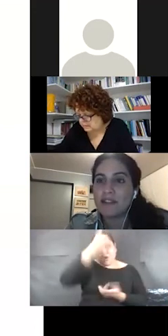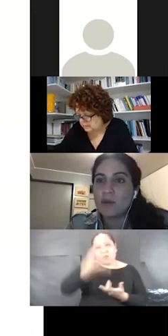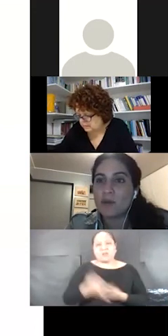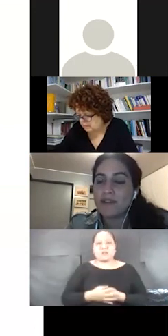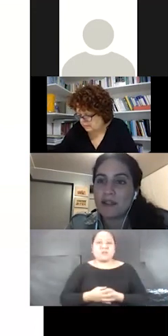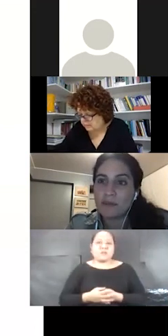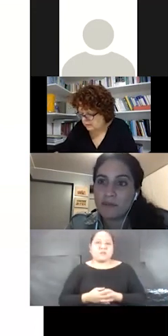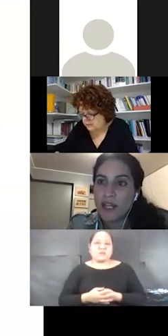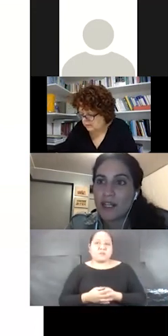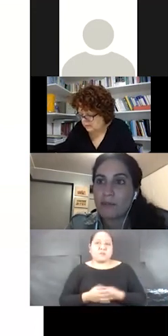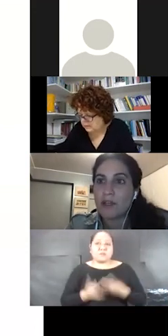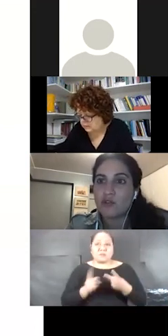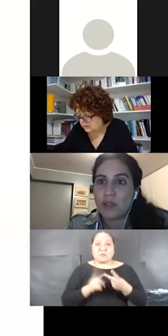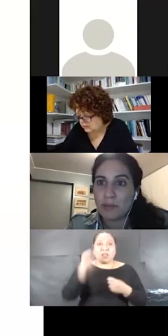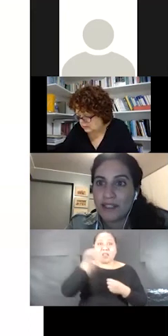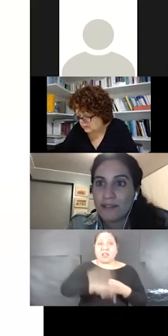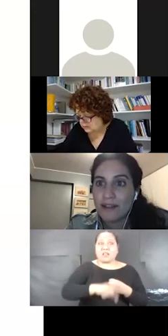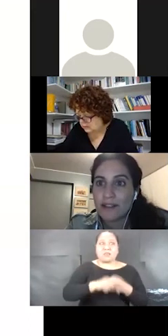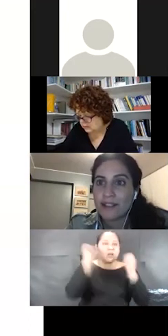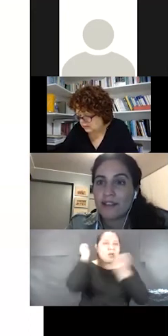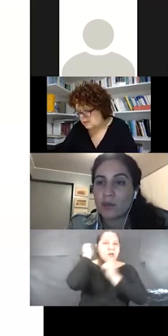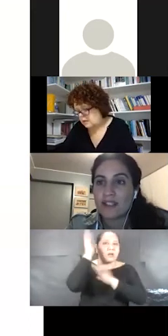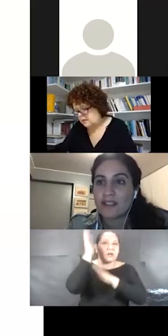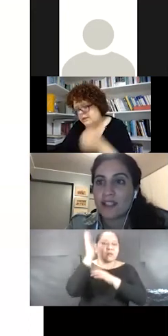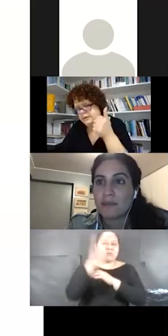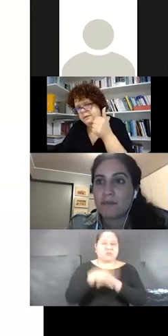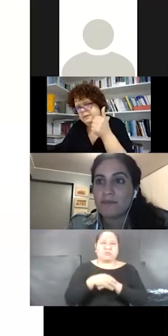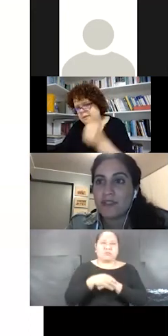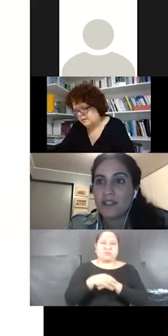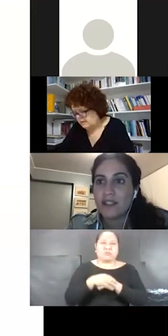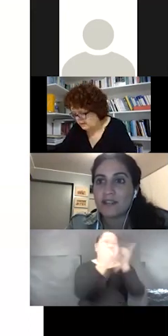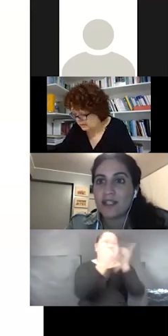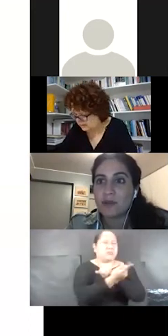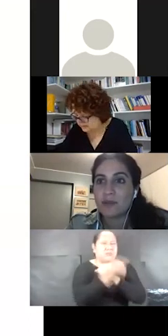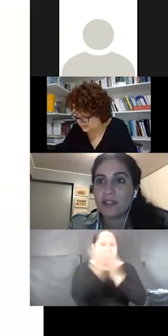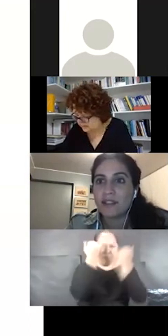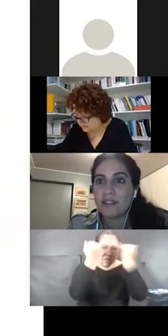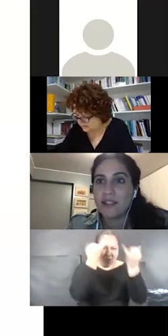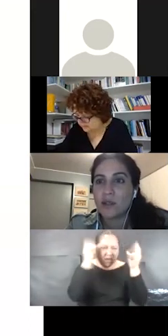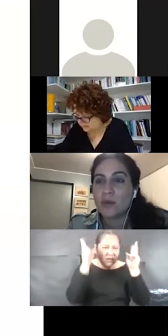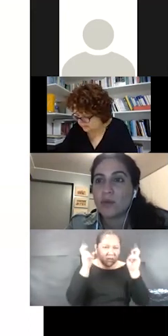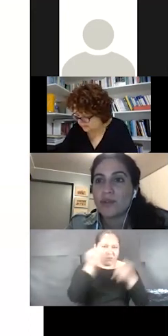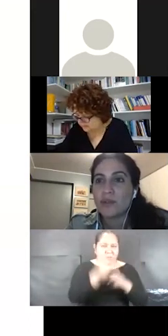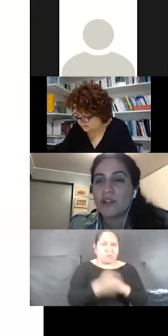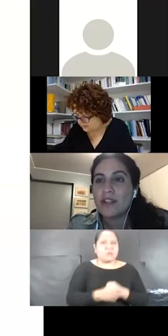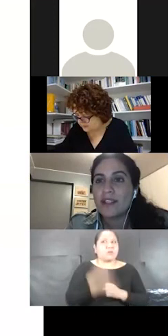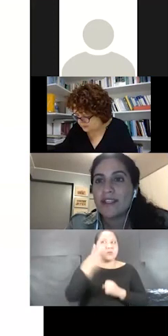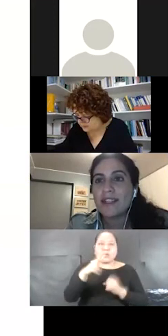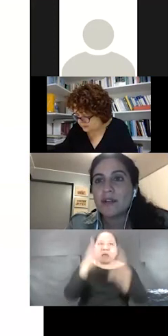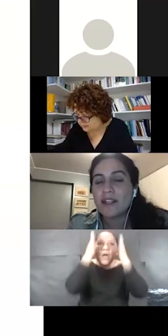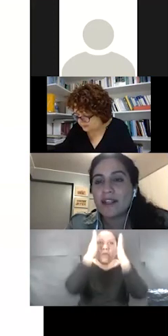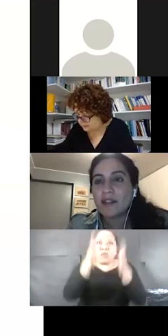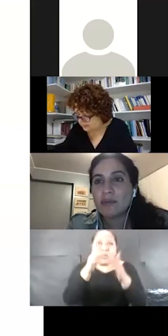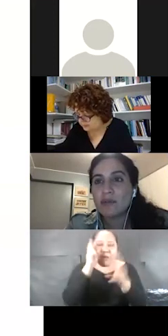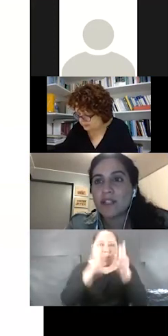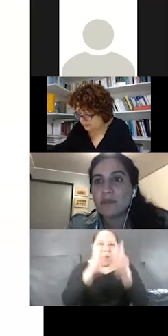realmente esta charla ha cambiado su perspectiva que tenían sobre este tema y que estaré muy pendiente si hay algún curso. Y creo